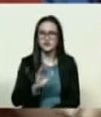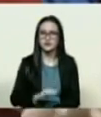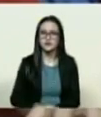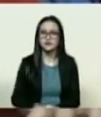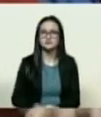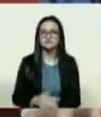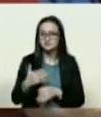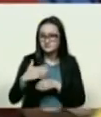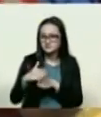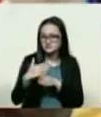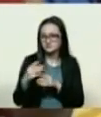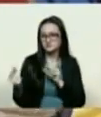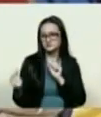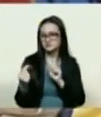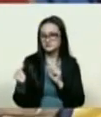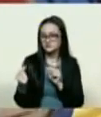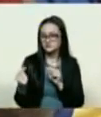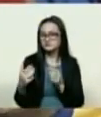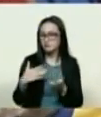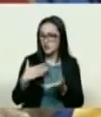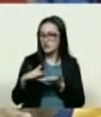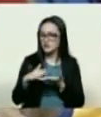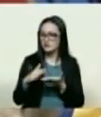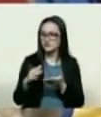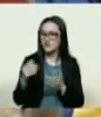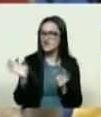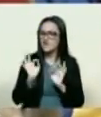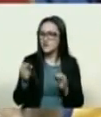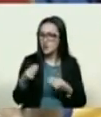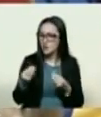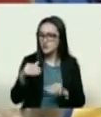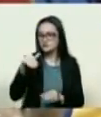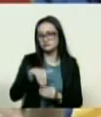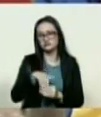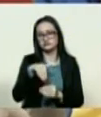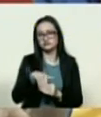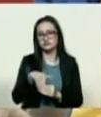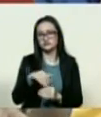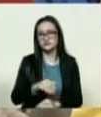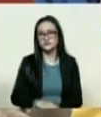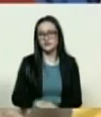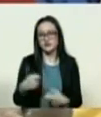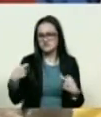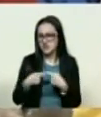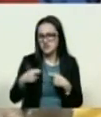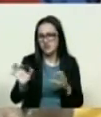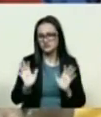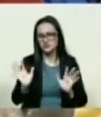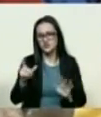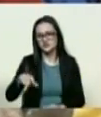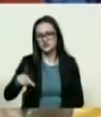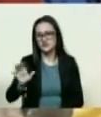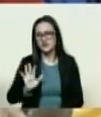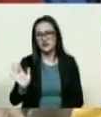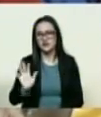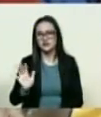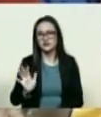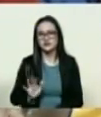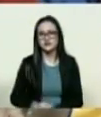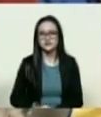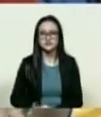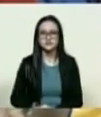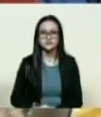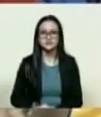dirimir cualquier diferencia por la vía electoral. Esto nos permite a nosotros